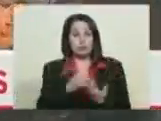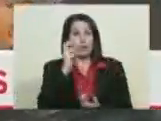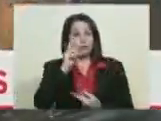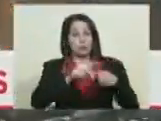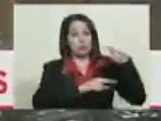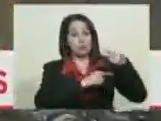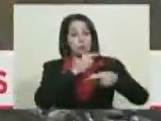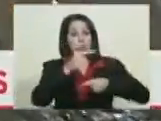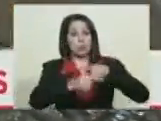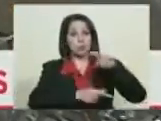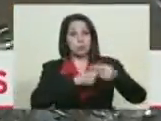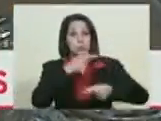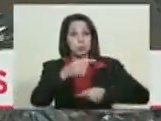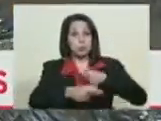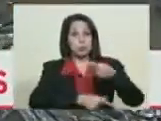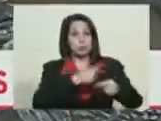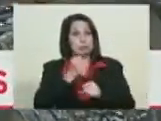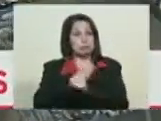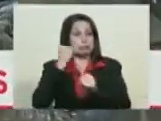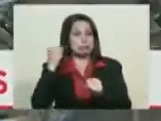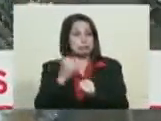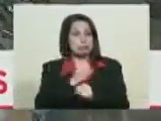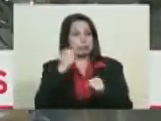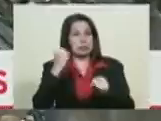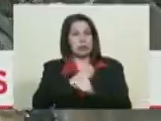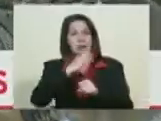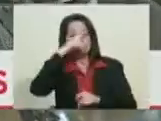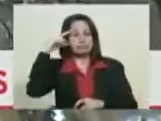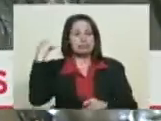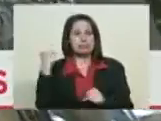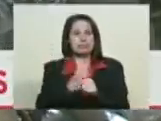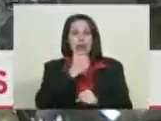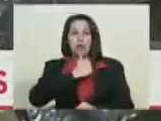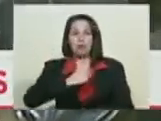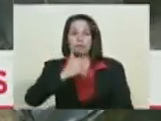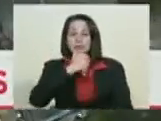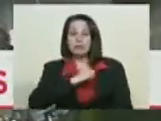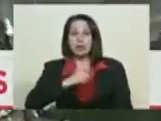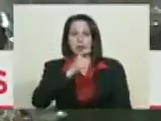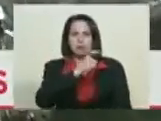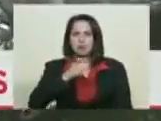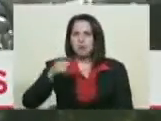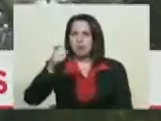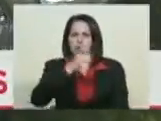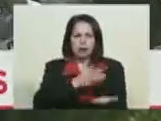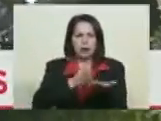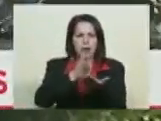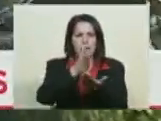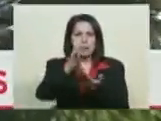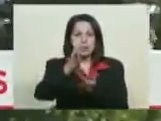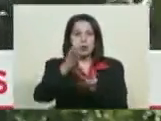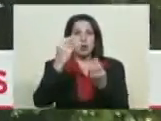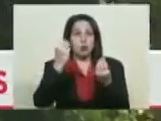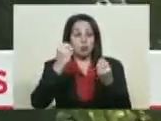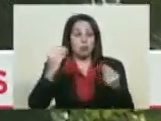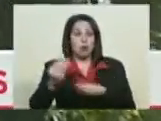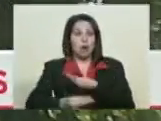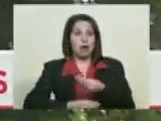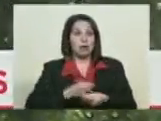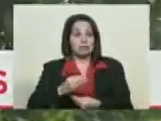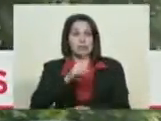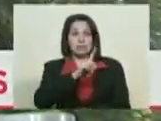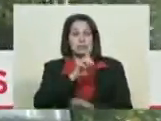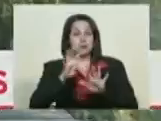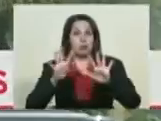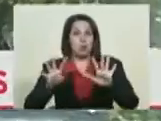generaciones labrar, luchar, resistir y buscar el camino que hace